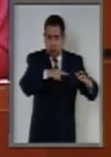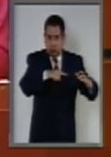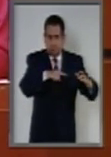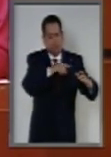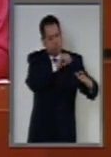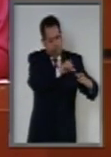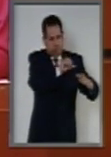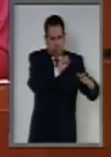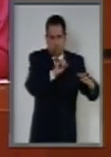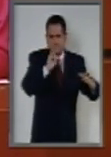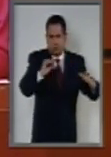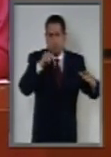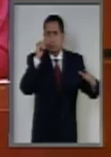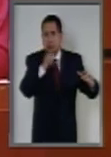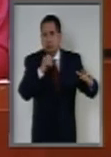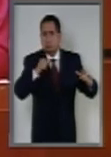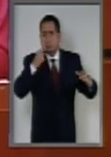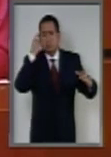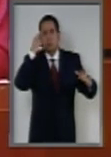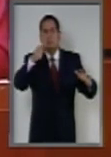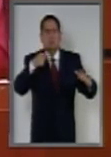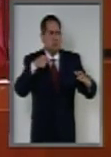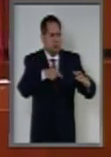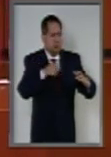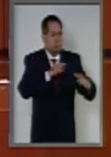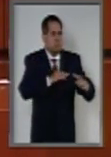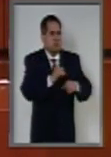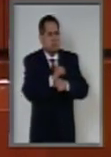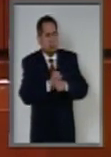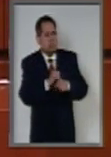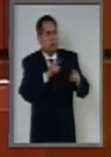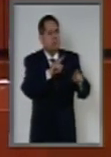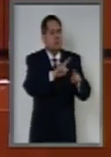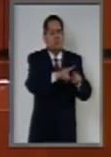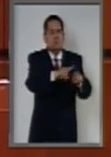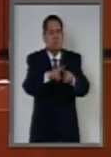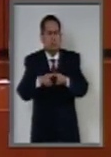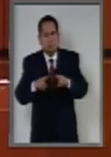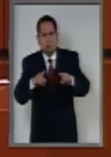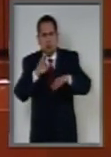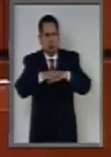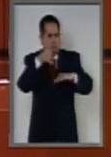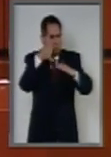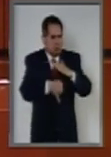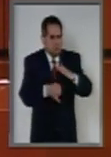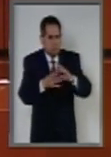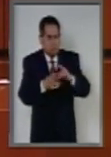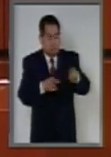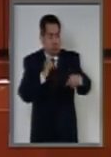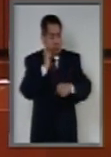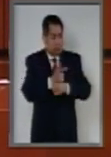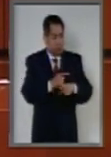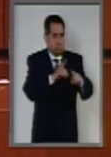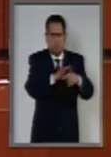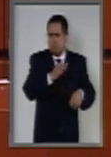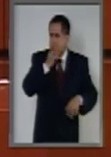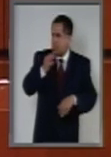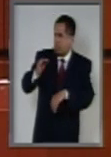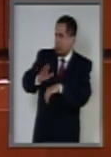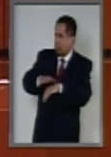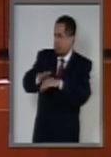Auditoría Superior de la Federación para investigar, sustanciar y promover ante el Tribunal Federal